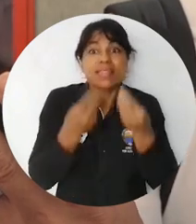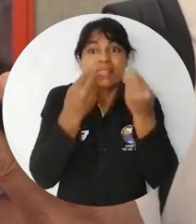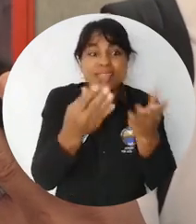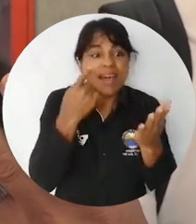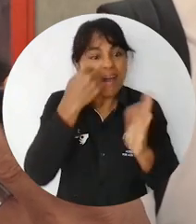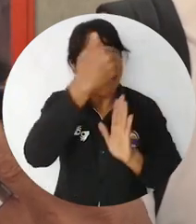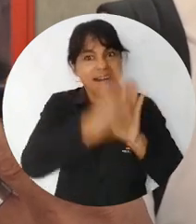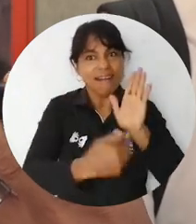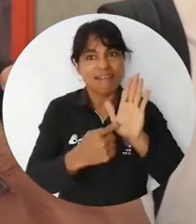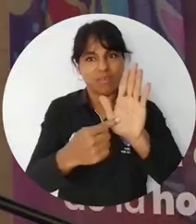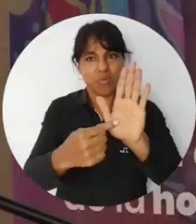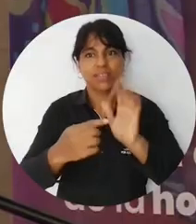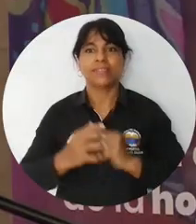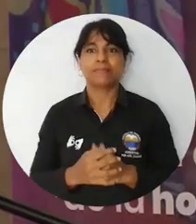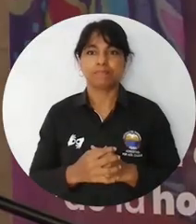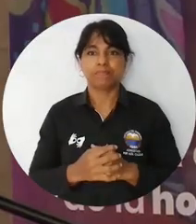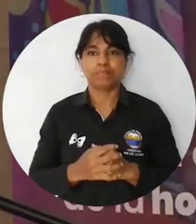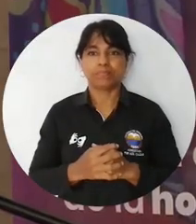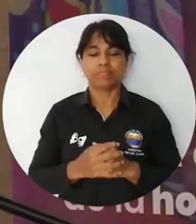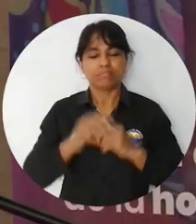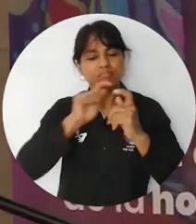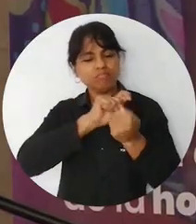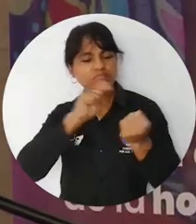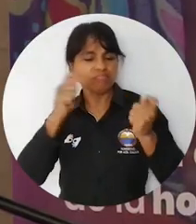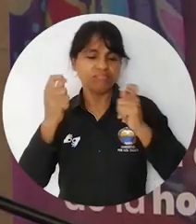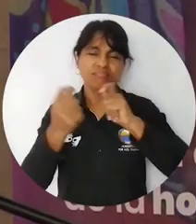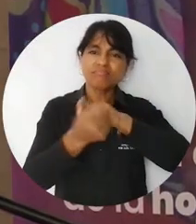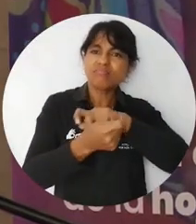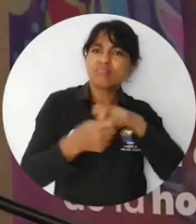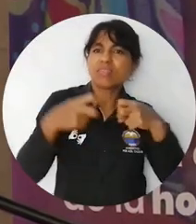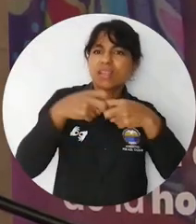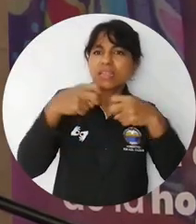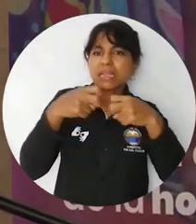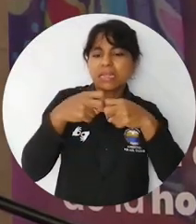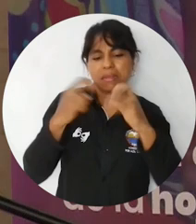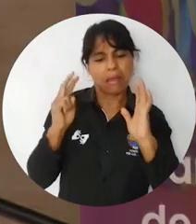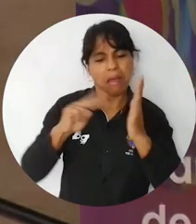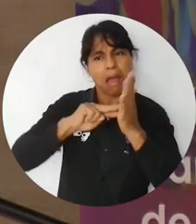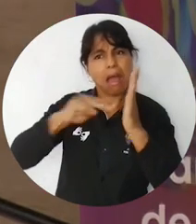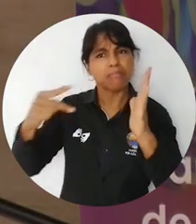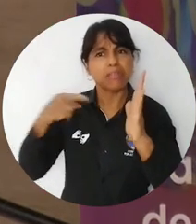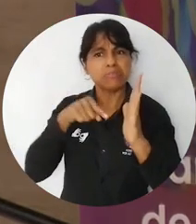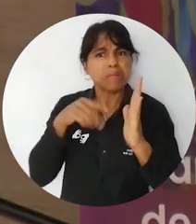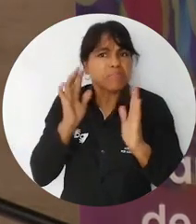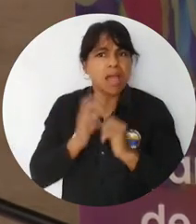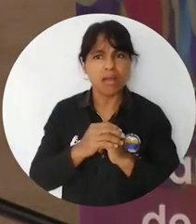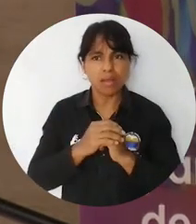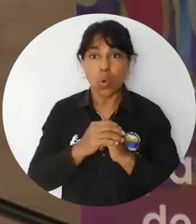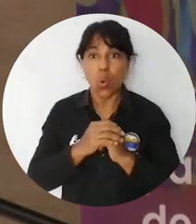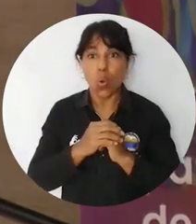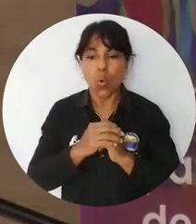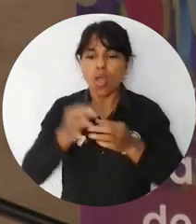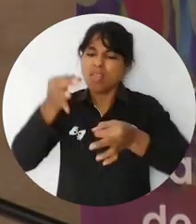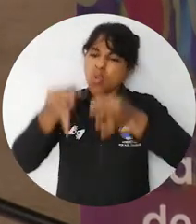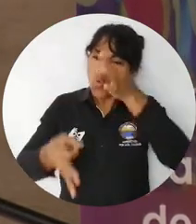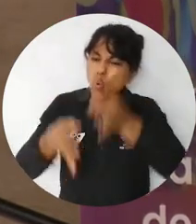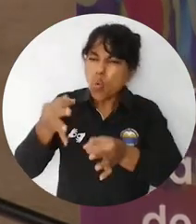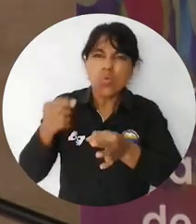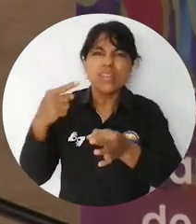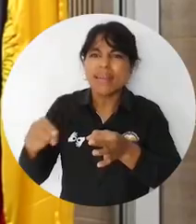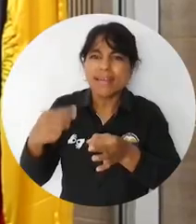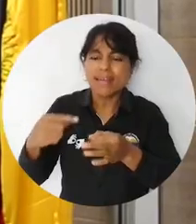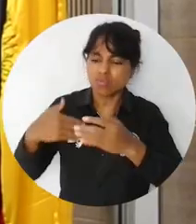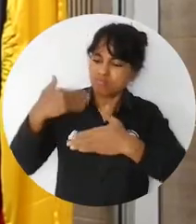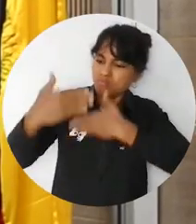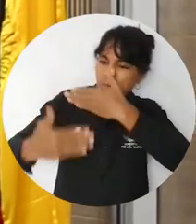se reflejen en la hoja de ruta. La transición energética no es un asunto solo tecnológico. La transición energética justa es ante todo un